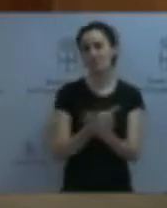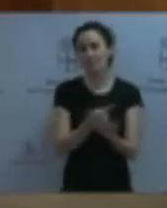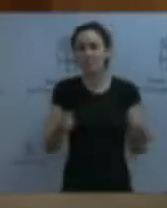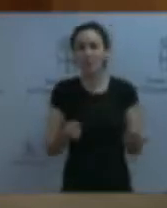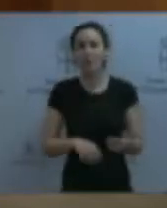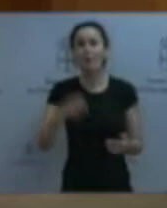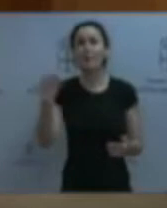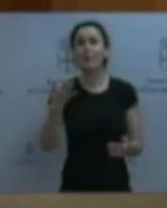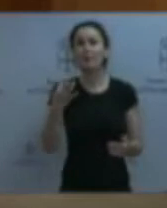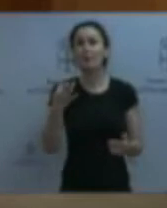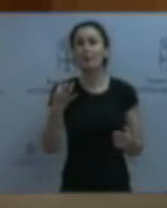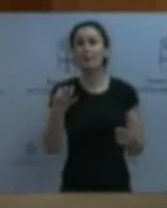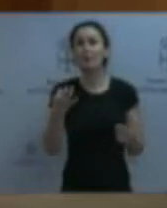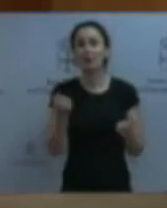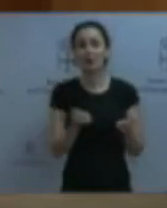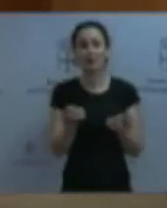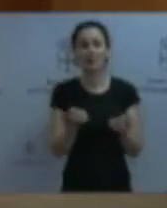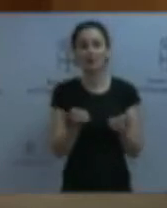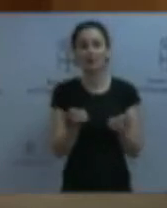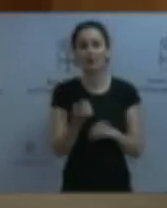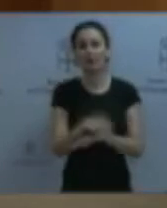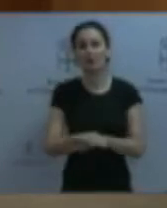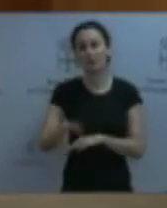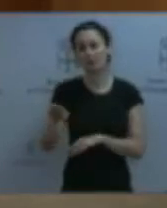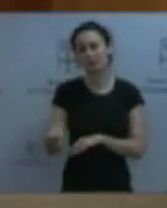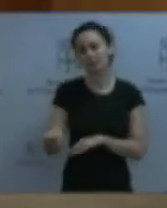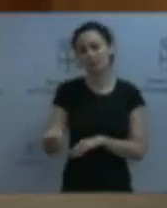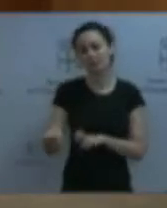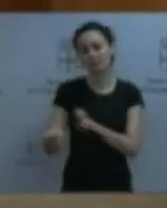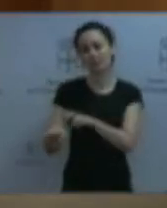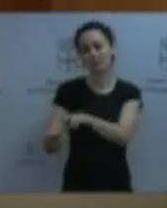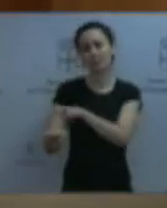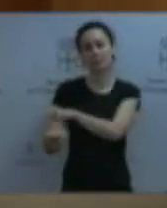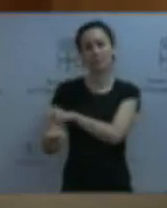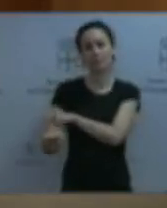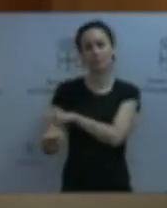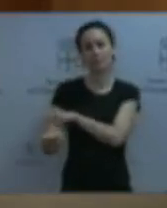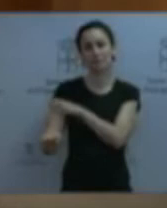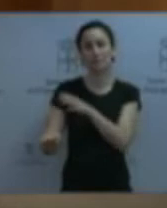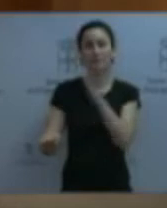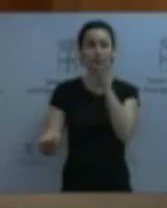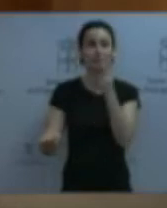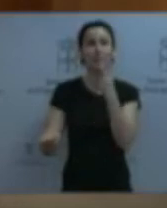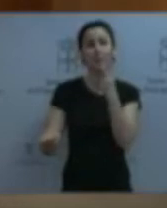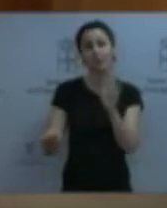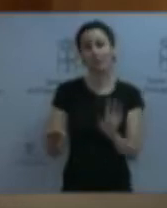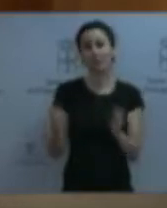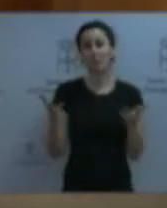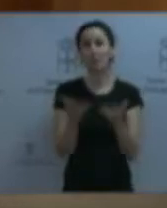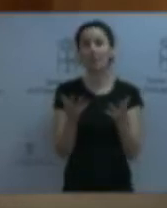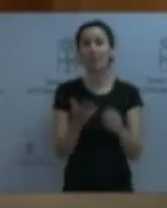único cobijo un automóvil aparcado en la calle. El motivo, no revestir el caso la debida